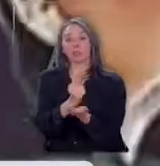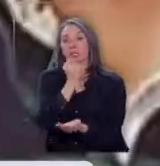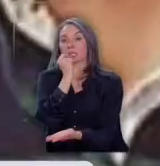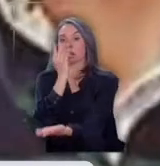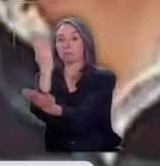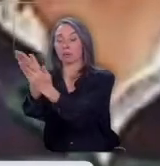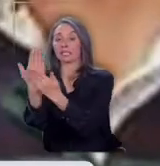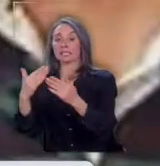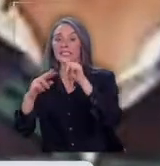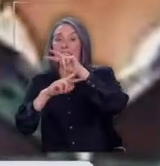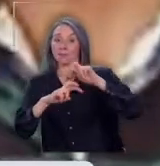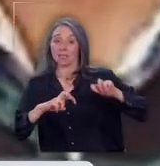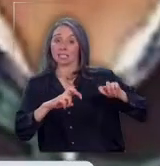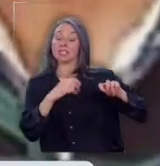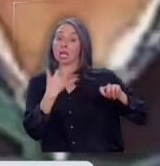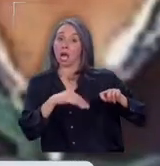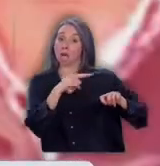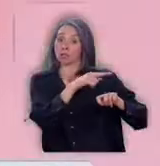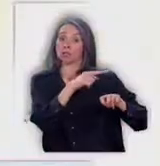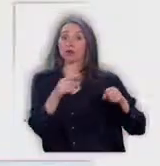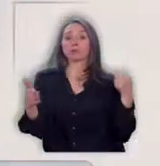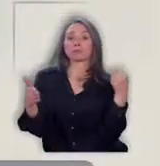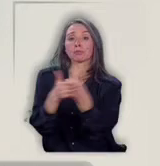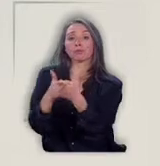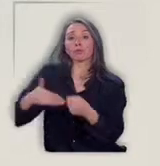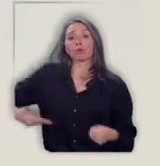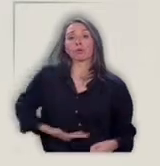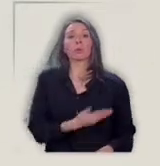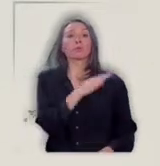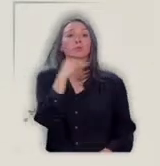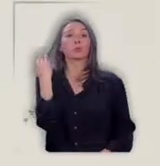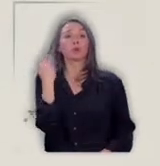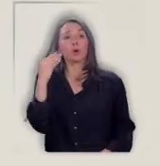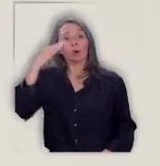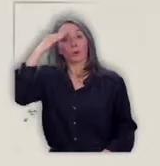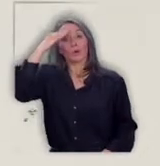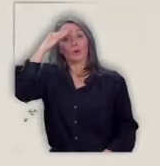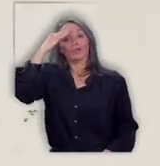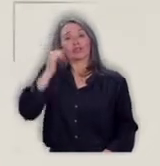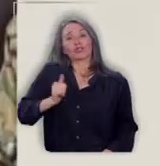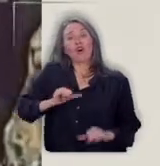investigación por el atropello y muerte del joven soldado Hugo Muñoz